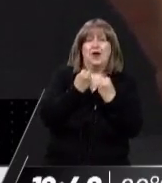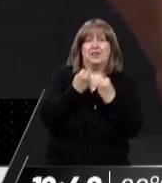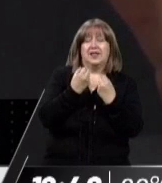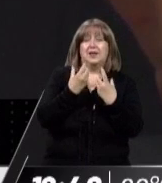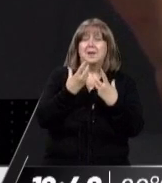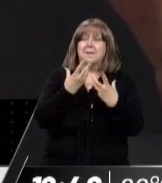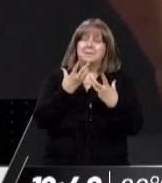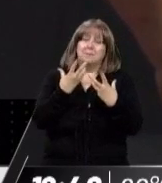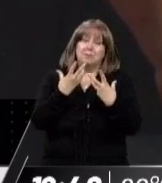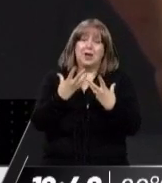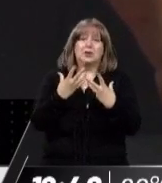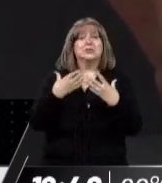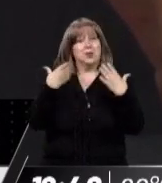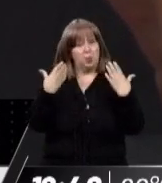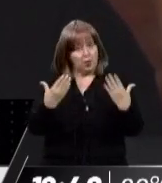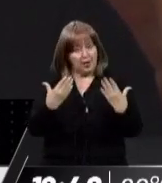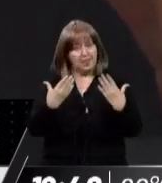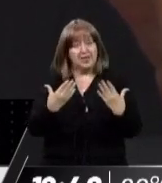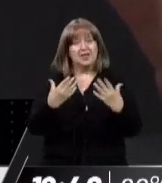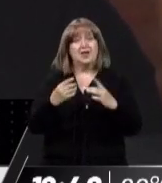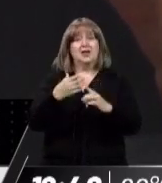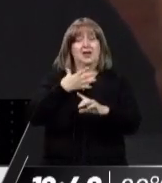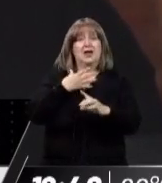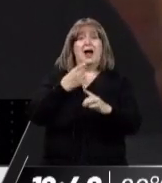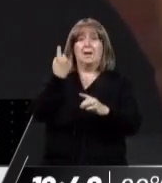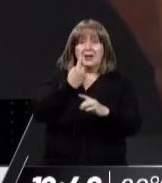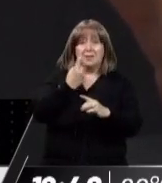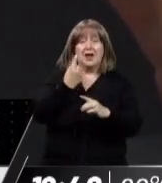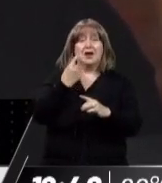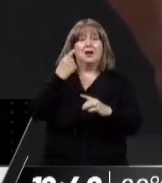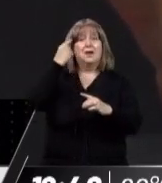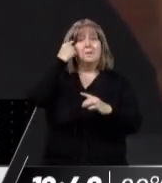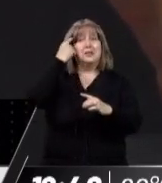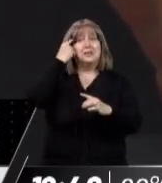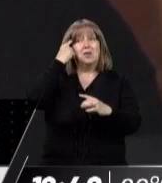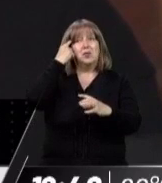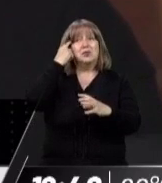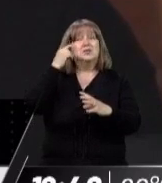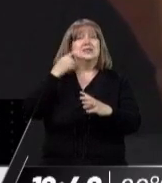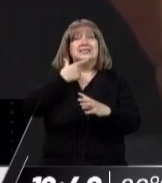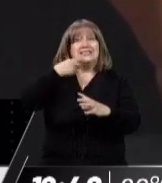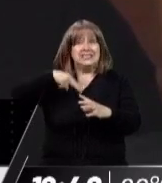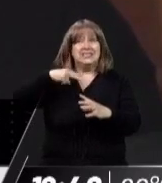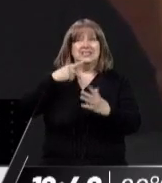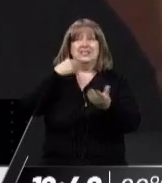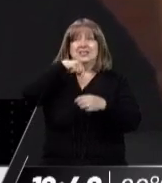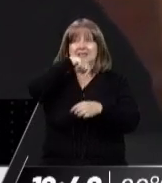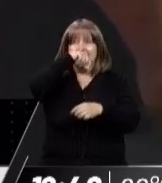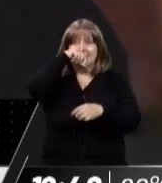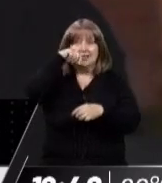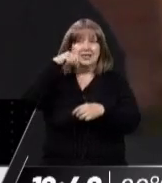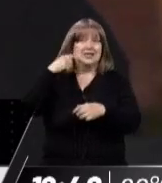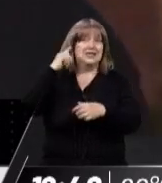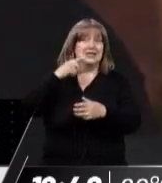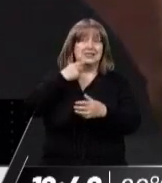activo. Se nos hace difícil imaginar la vida sin consumir. Es posible, a través